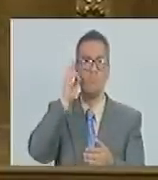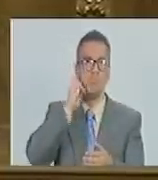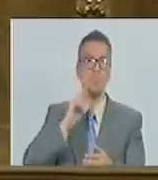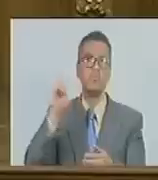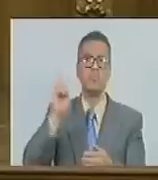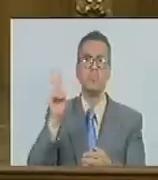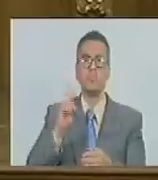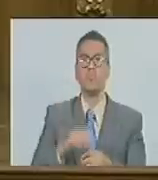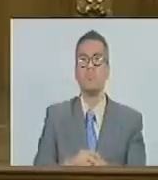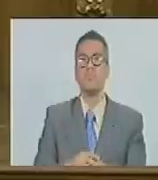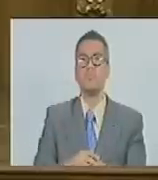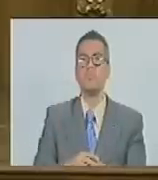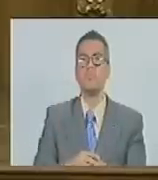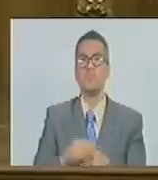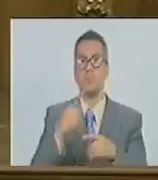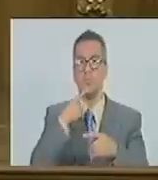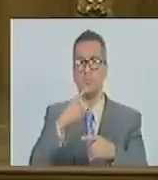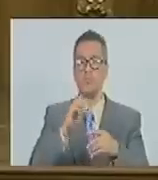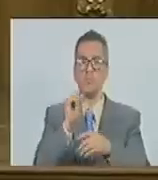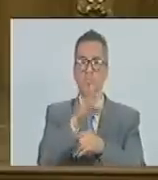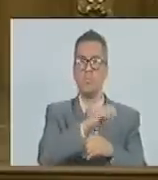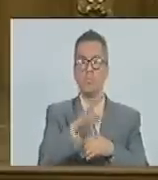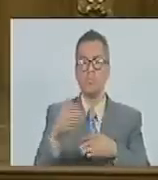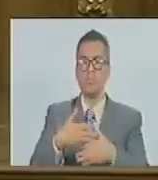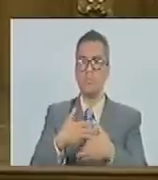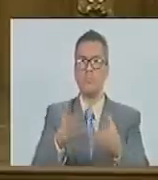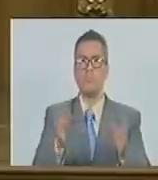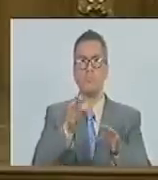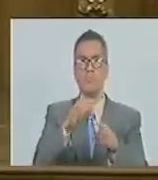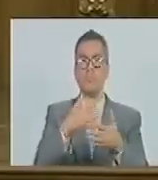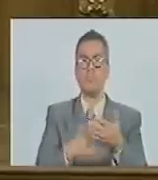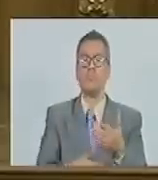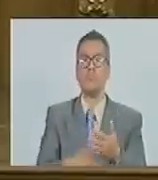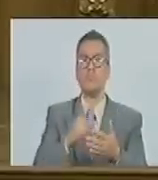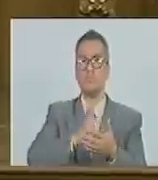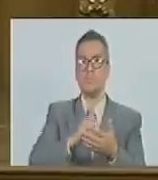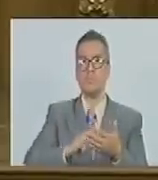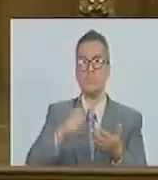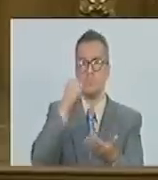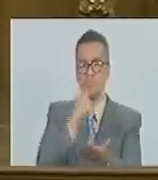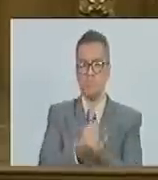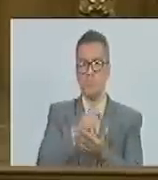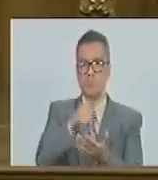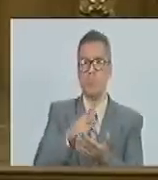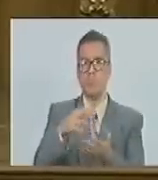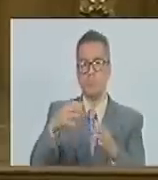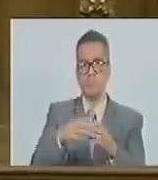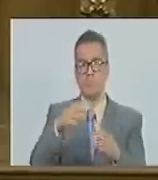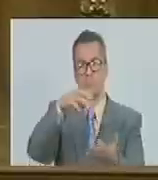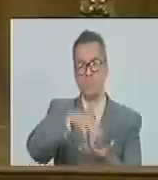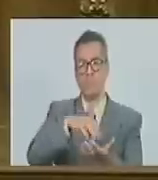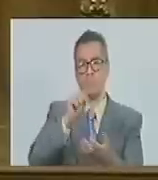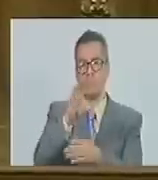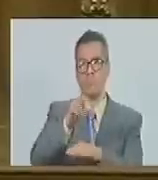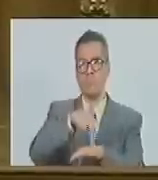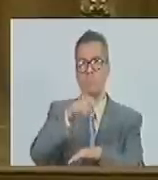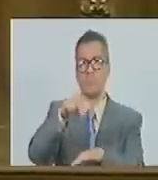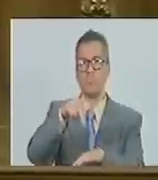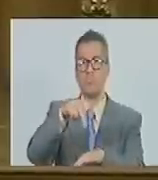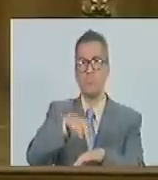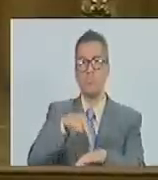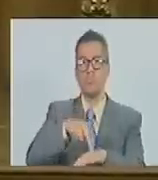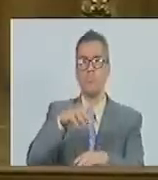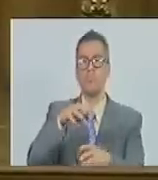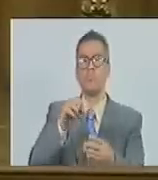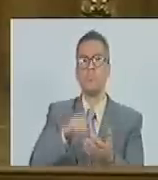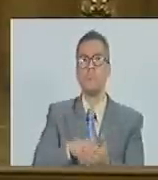República Bolivariana de Venezuela y dar máxima difusión del mismo. Dado, firmado y sellado en el Palacio Federal Legislativo,